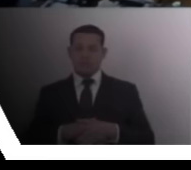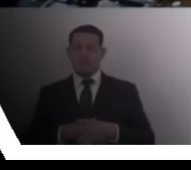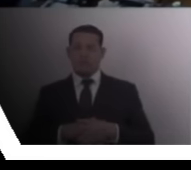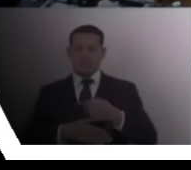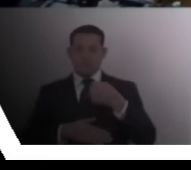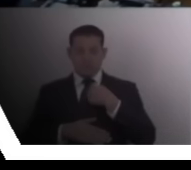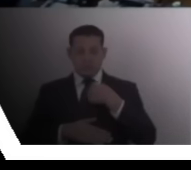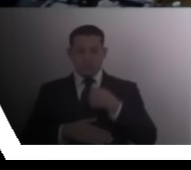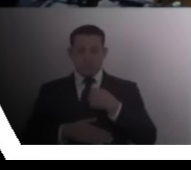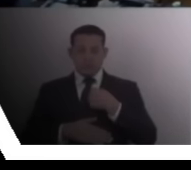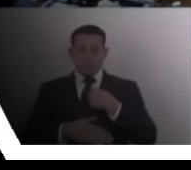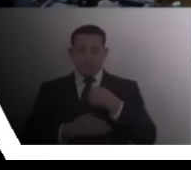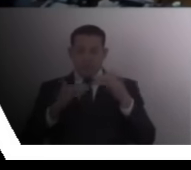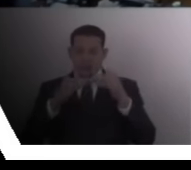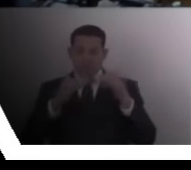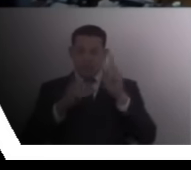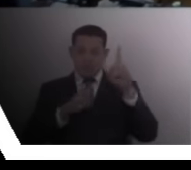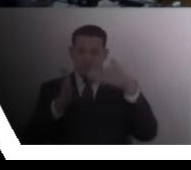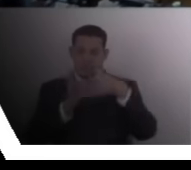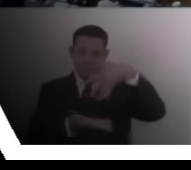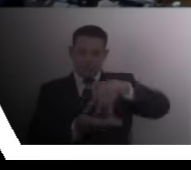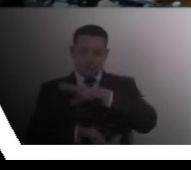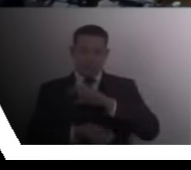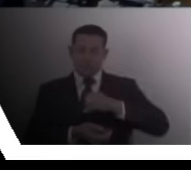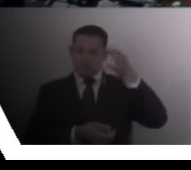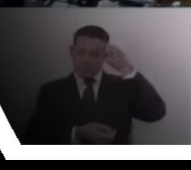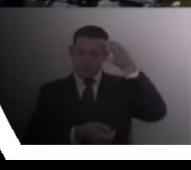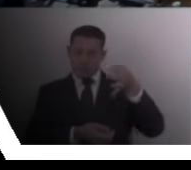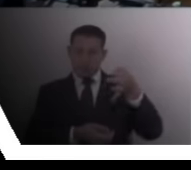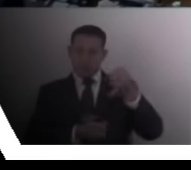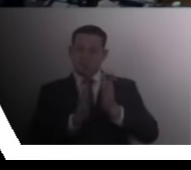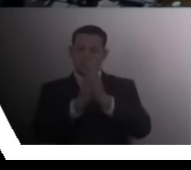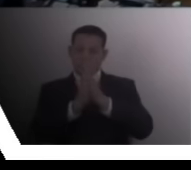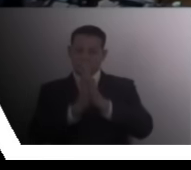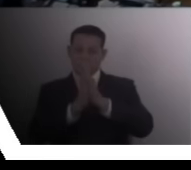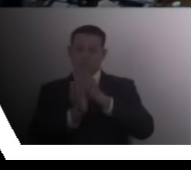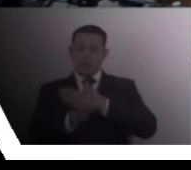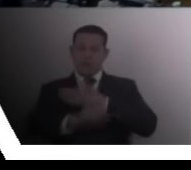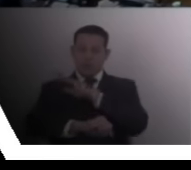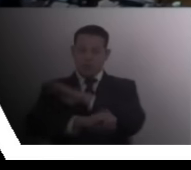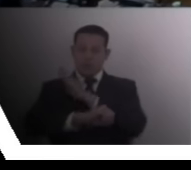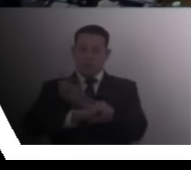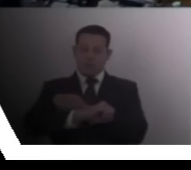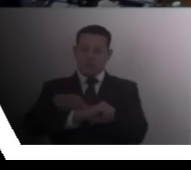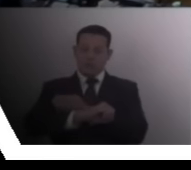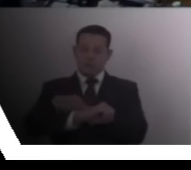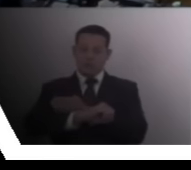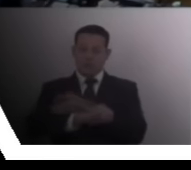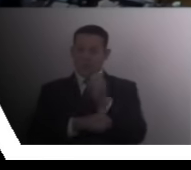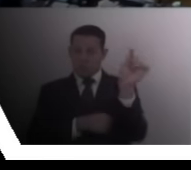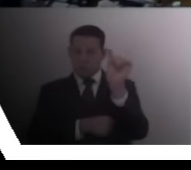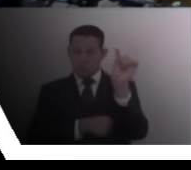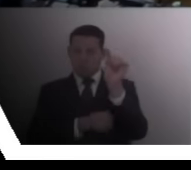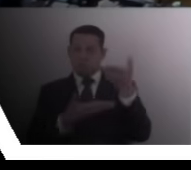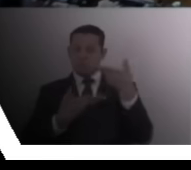Yo soy, al igual que miles de salvadoreños creyentes, que la fe y la oración tiene un gran poder. Eso nos ha